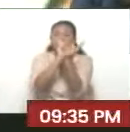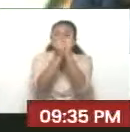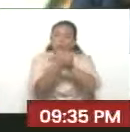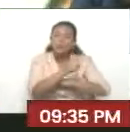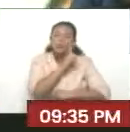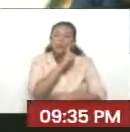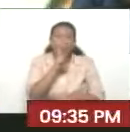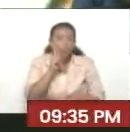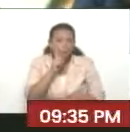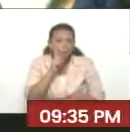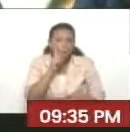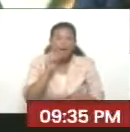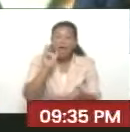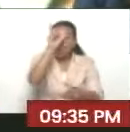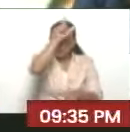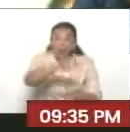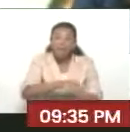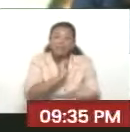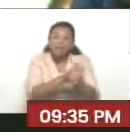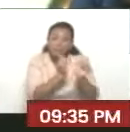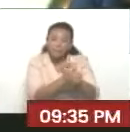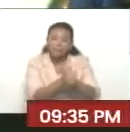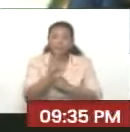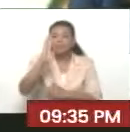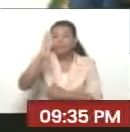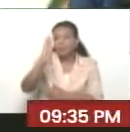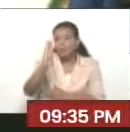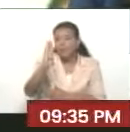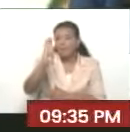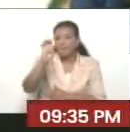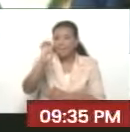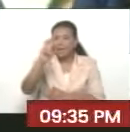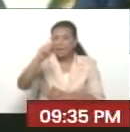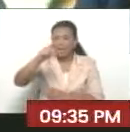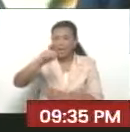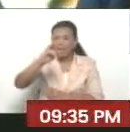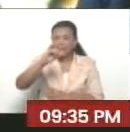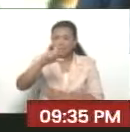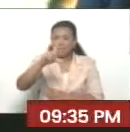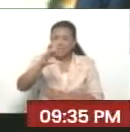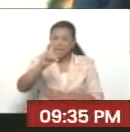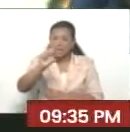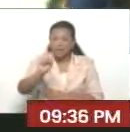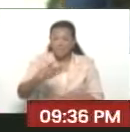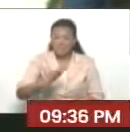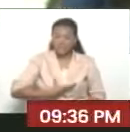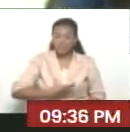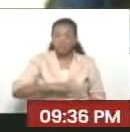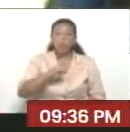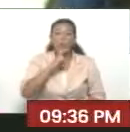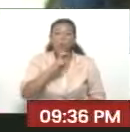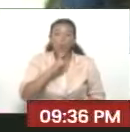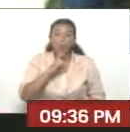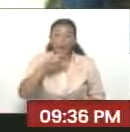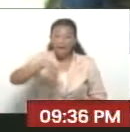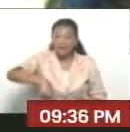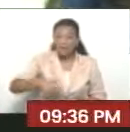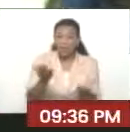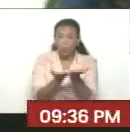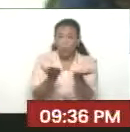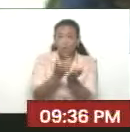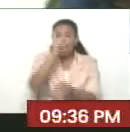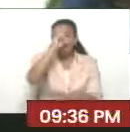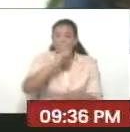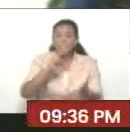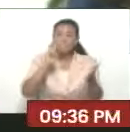nombre de una atleta, Benilde Ascanio, que fue la primera medallista de oro de este país en los años